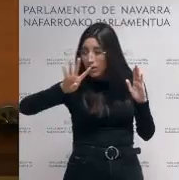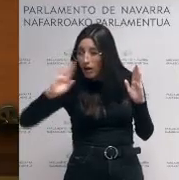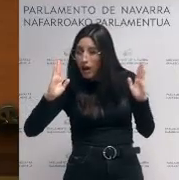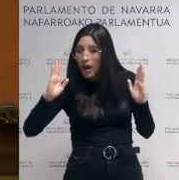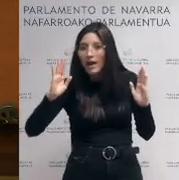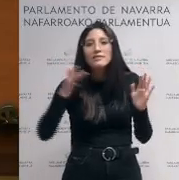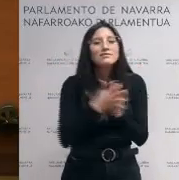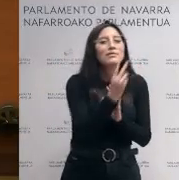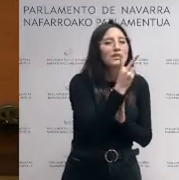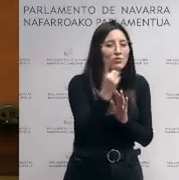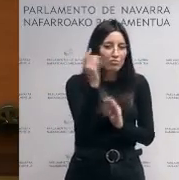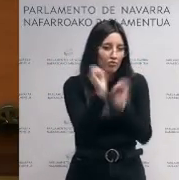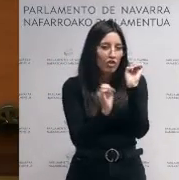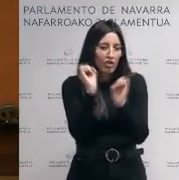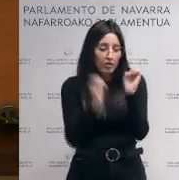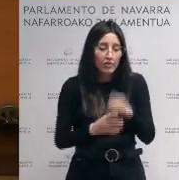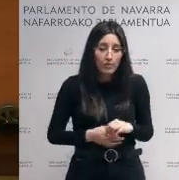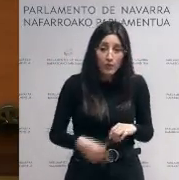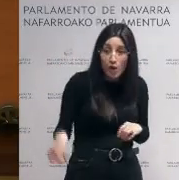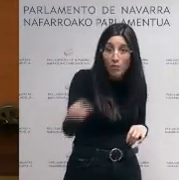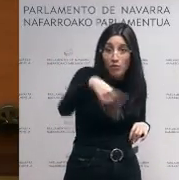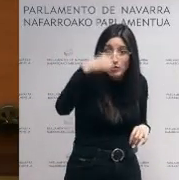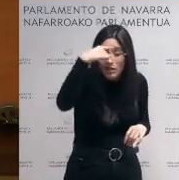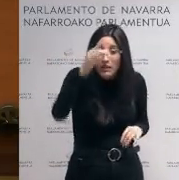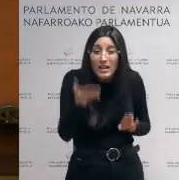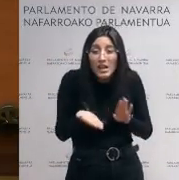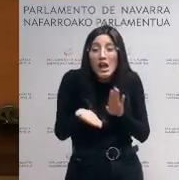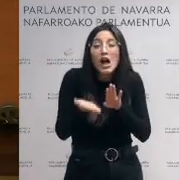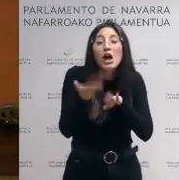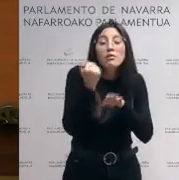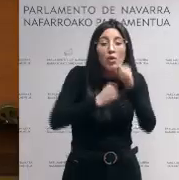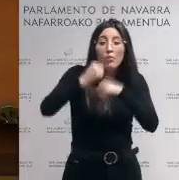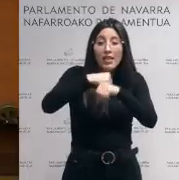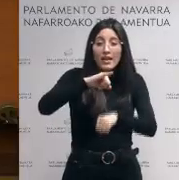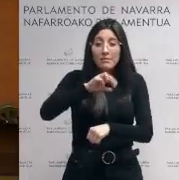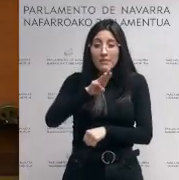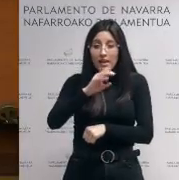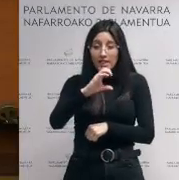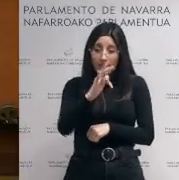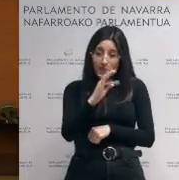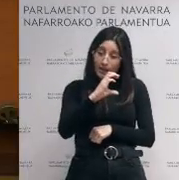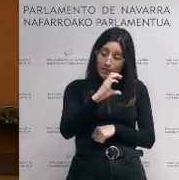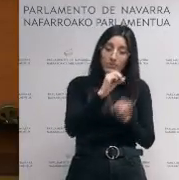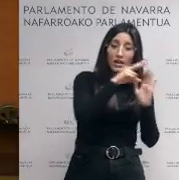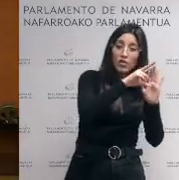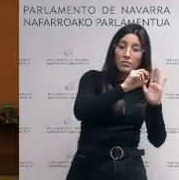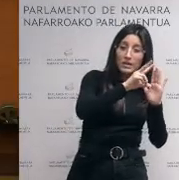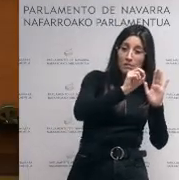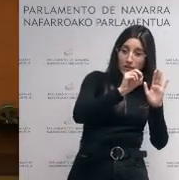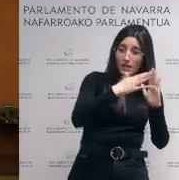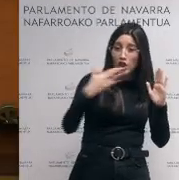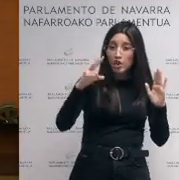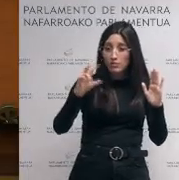21%. ¿Saben cuál ha sido el aumento acumulado del IPC desde el año 2020 al año 2024?